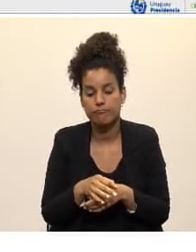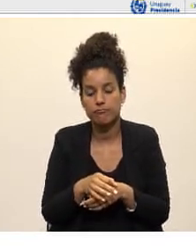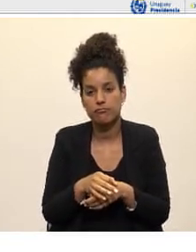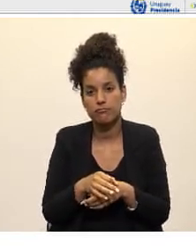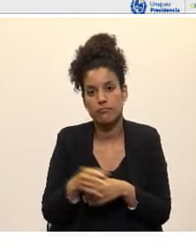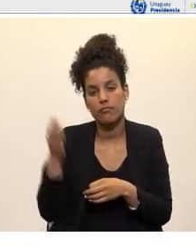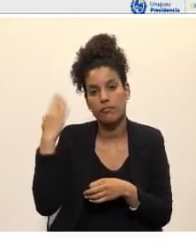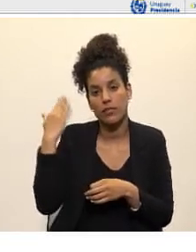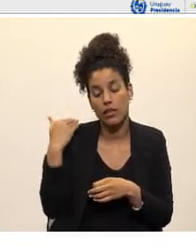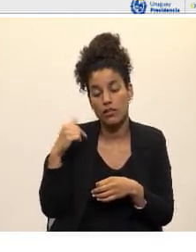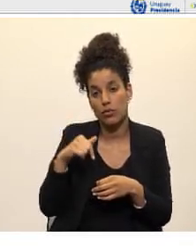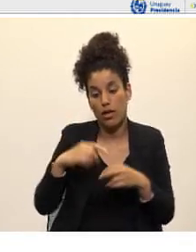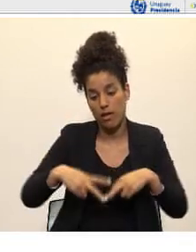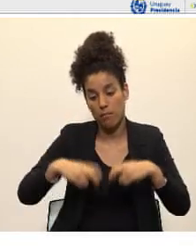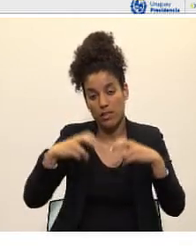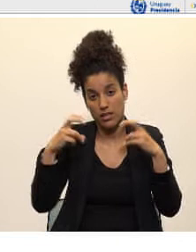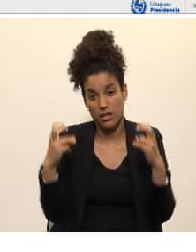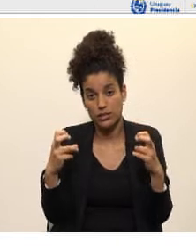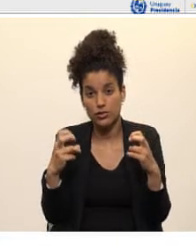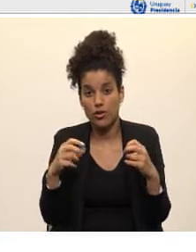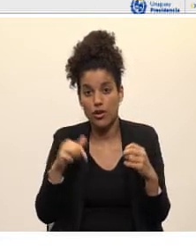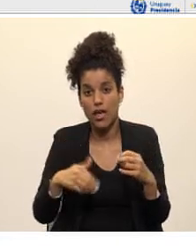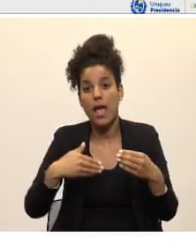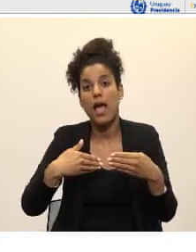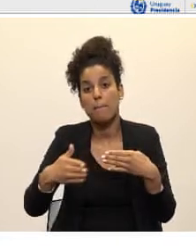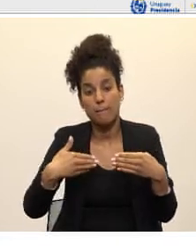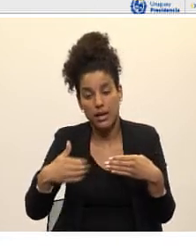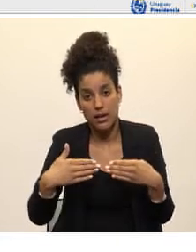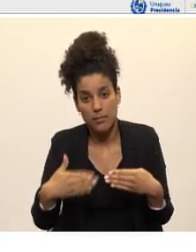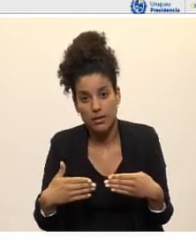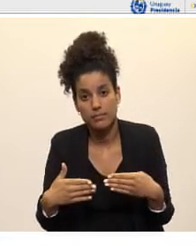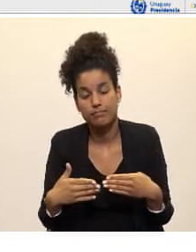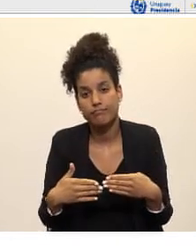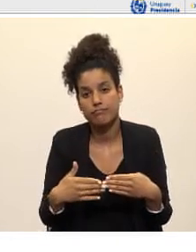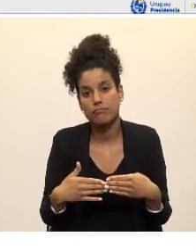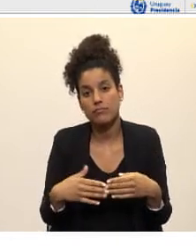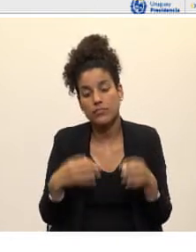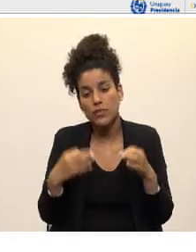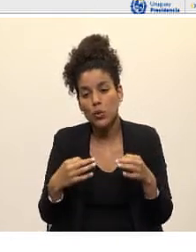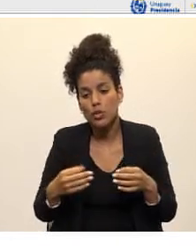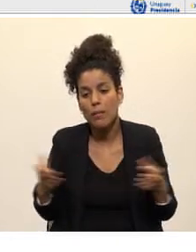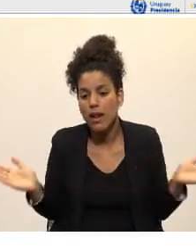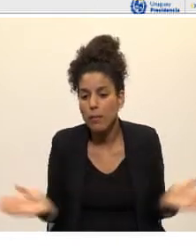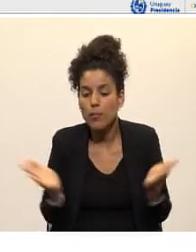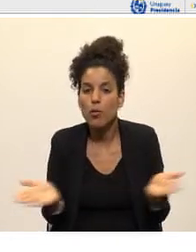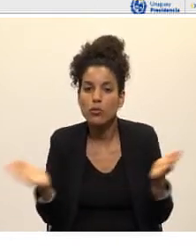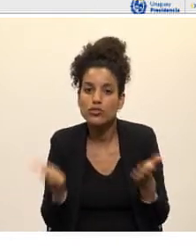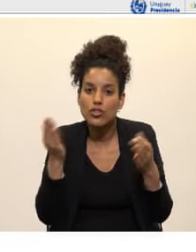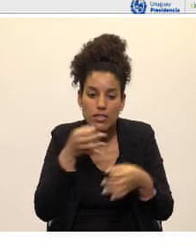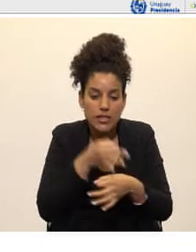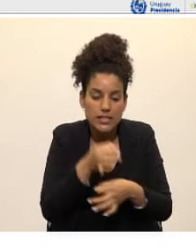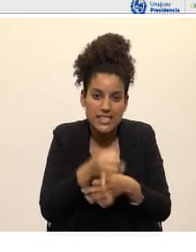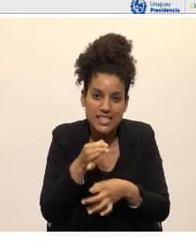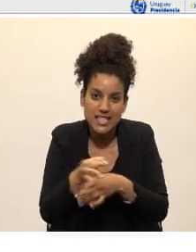investigación que se está llevando a cabo en Panamá, justamente para la promoción de la enseñanza